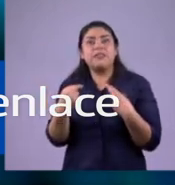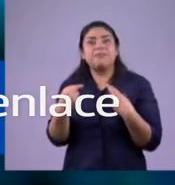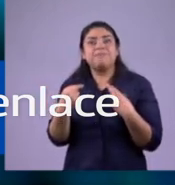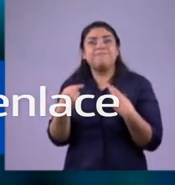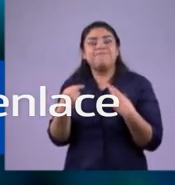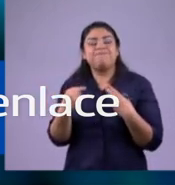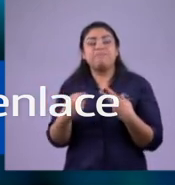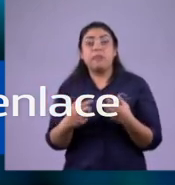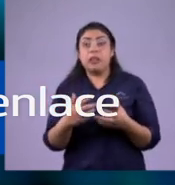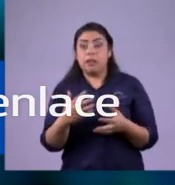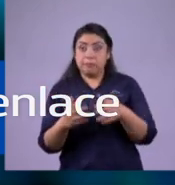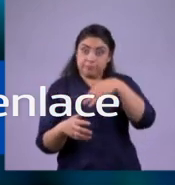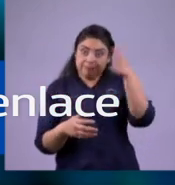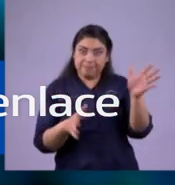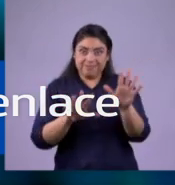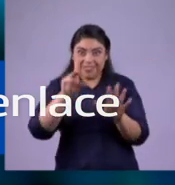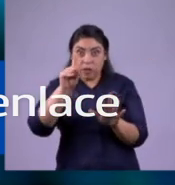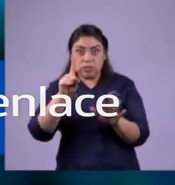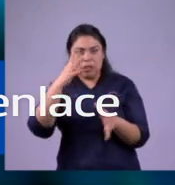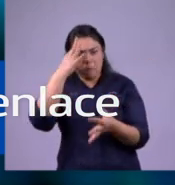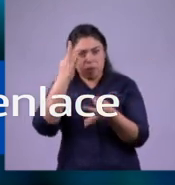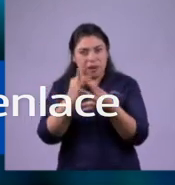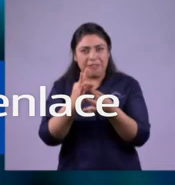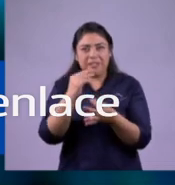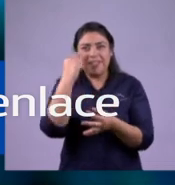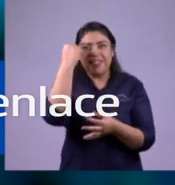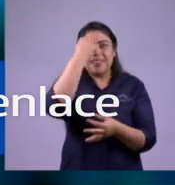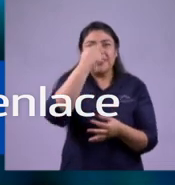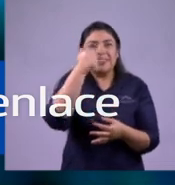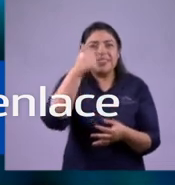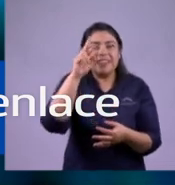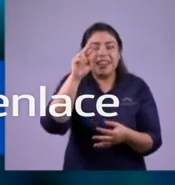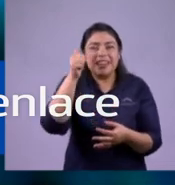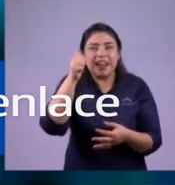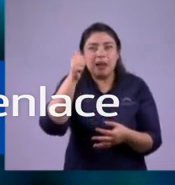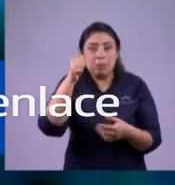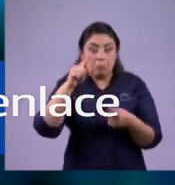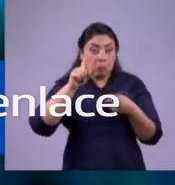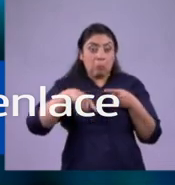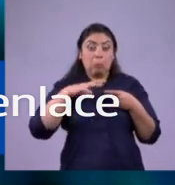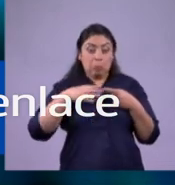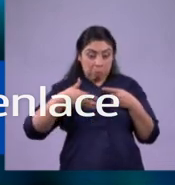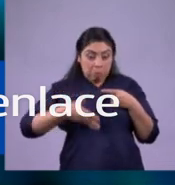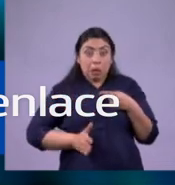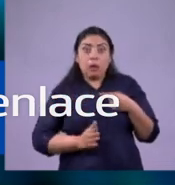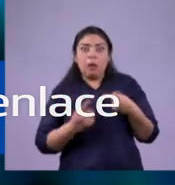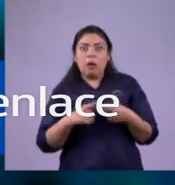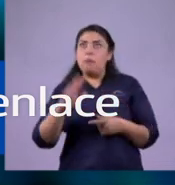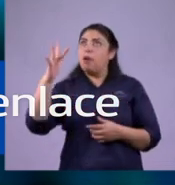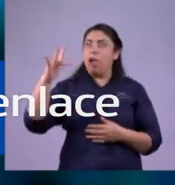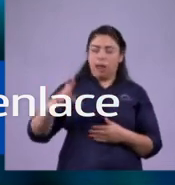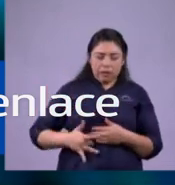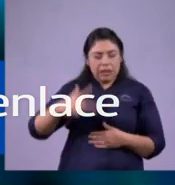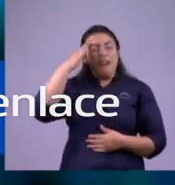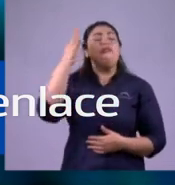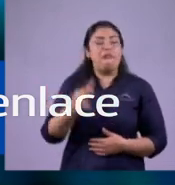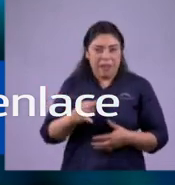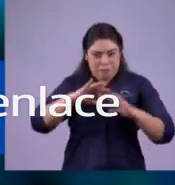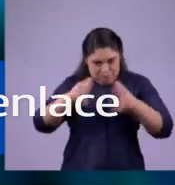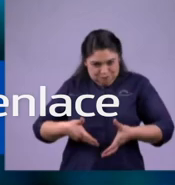por la fe person cesará coincidió siendo estéril verso 20 por la fe